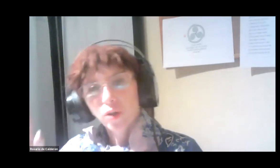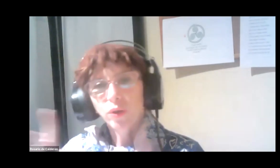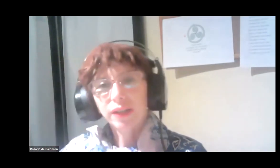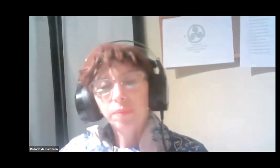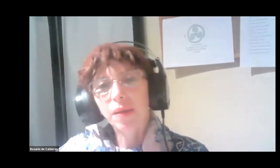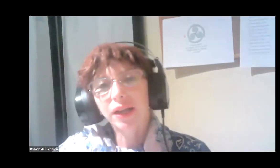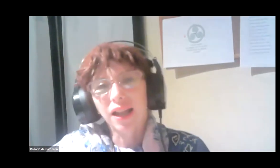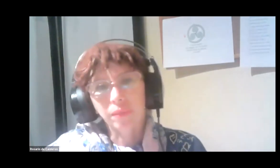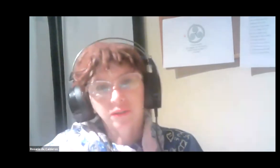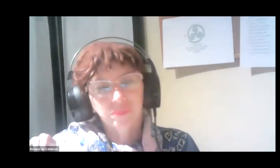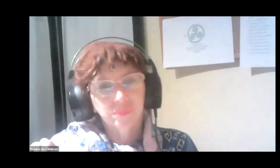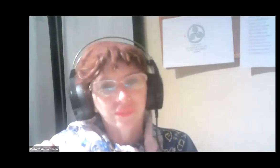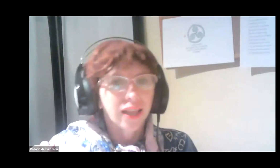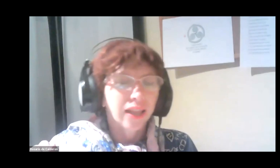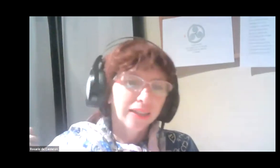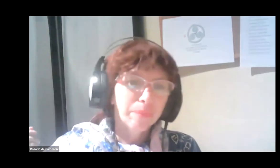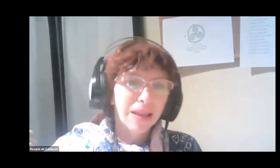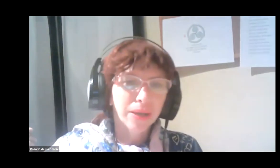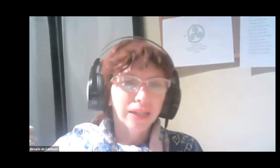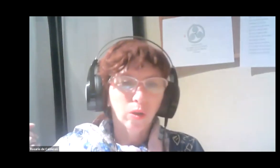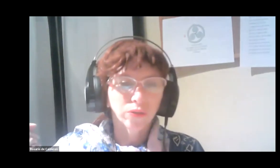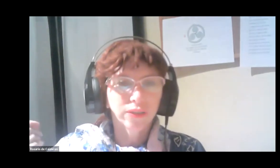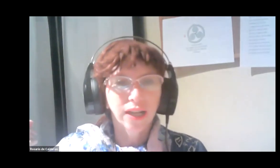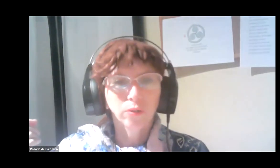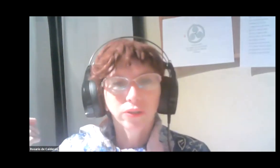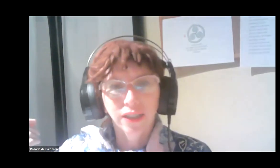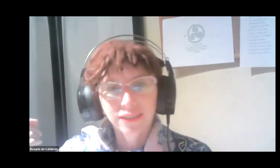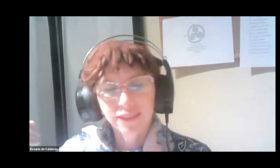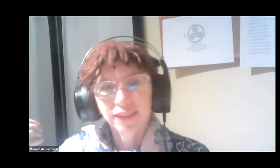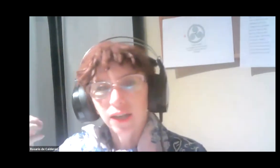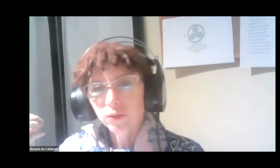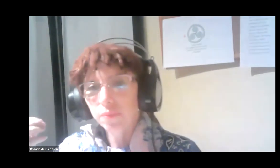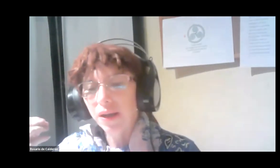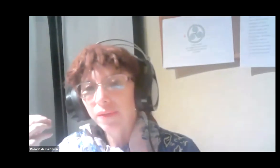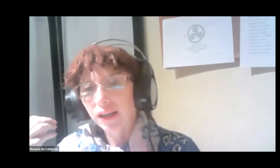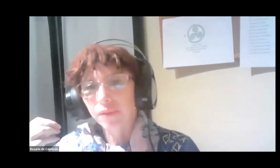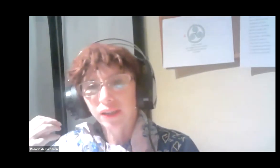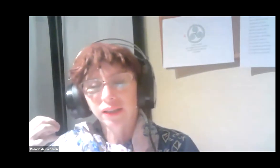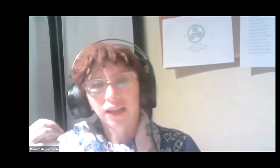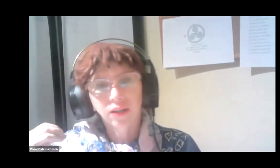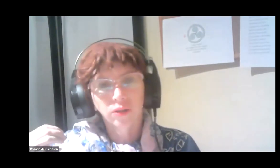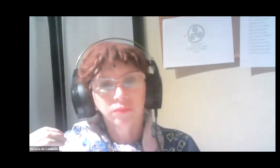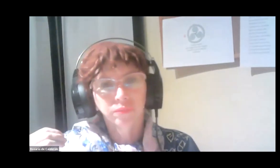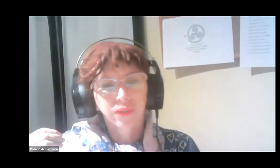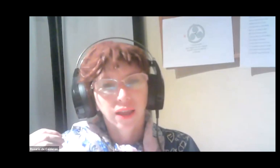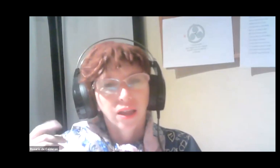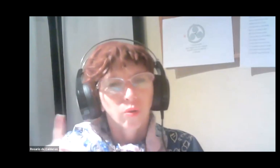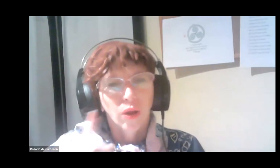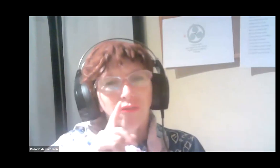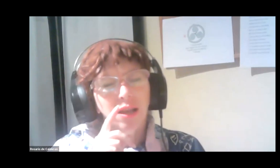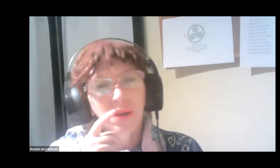nuestra palabra clave que palabra consideran ustedes que sería nuestra palabra clave del día de hoy